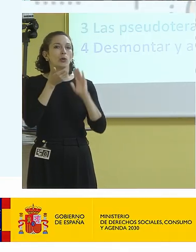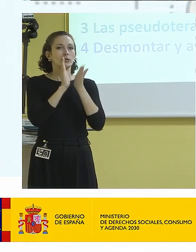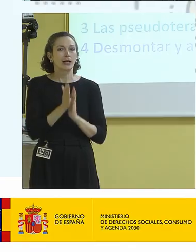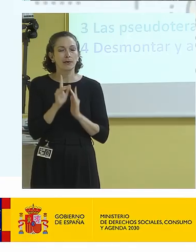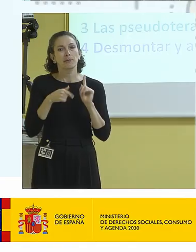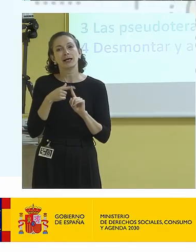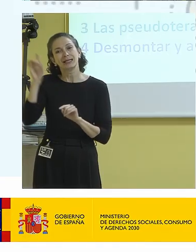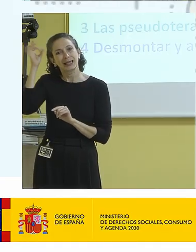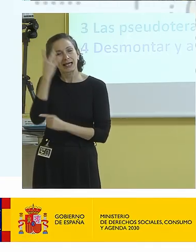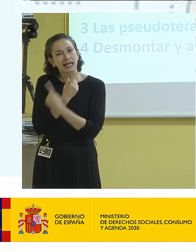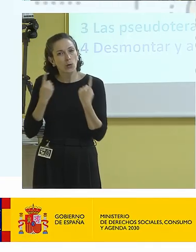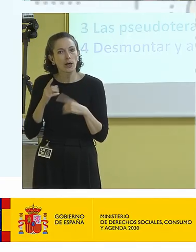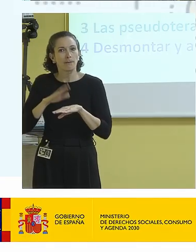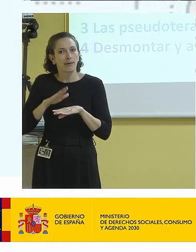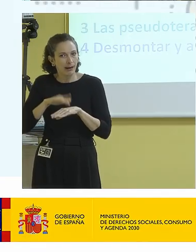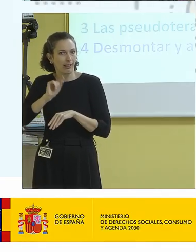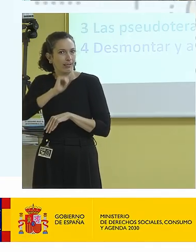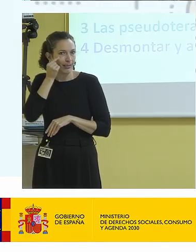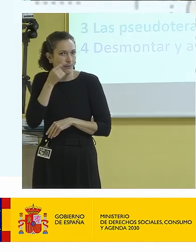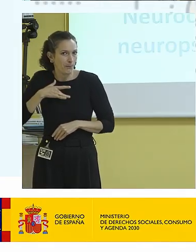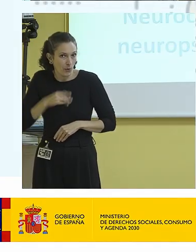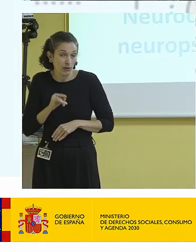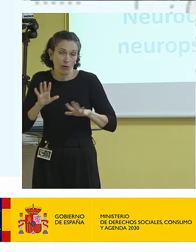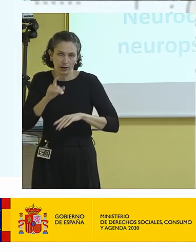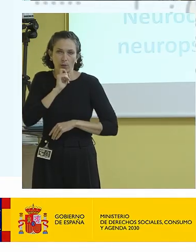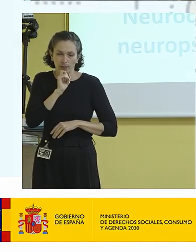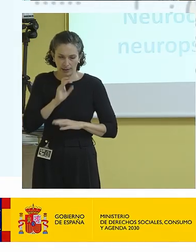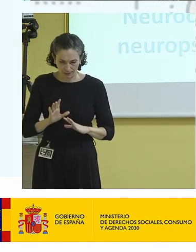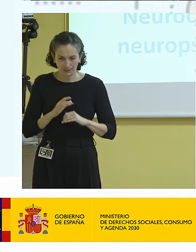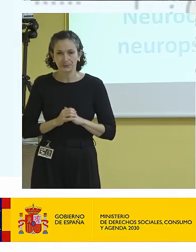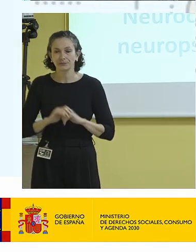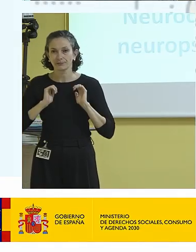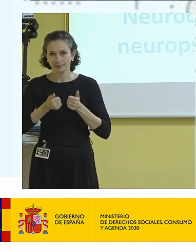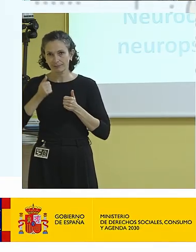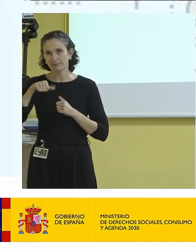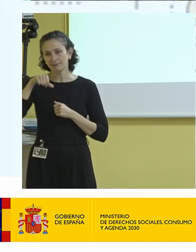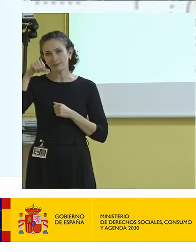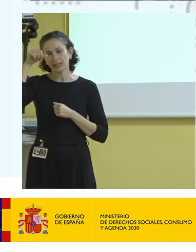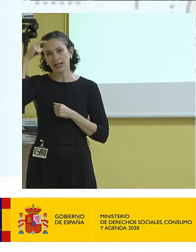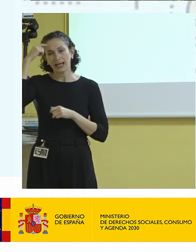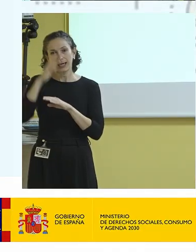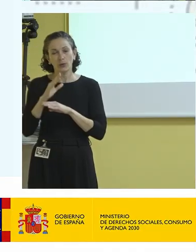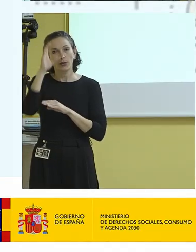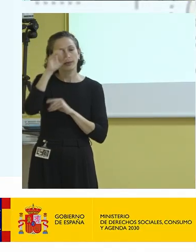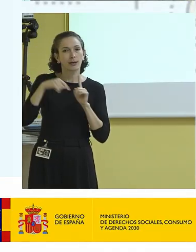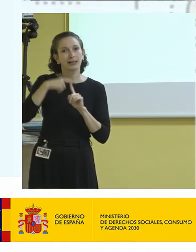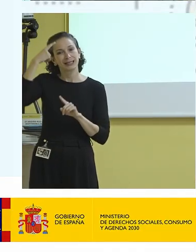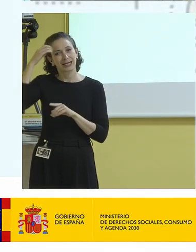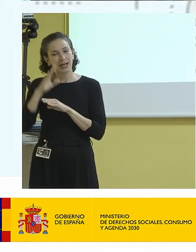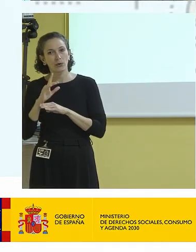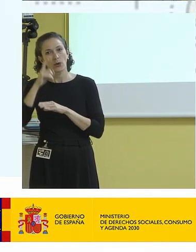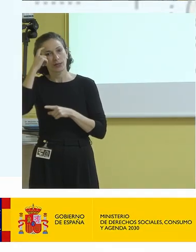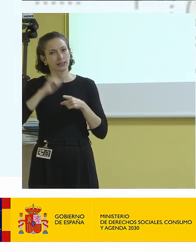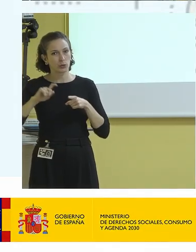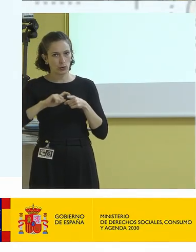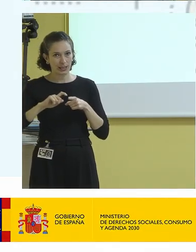tratar de desmontarlos dentro de lo complicado que es, ¿vale? Entonces, empiezo con neurociencia y neuropsicología. ¿Qué es la neurociencia?